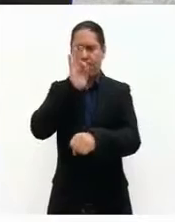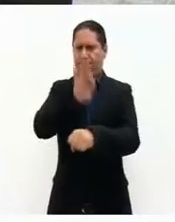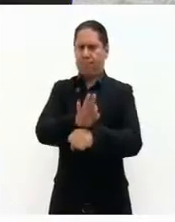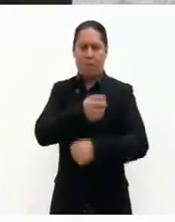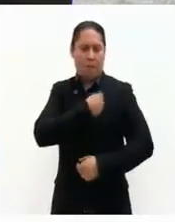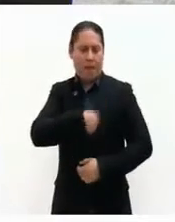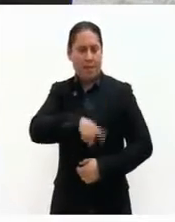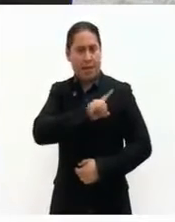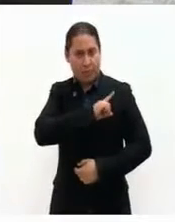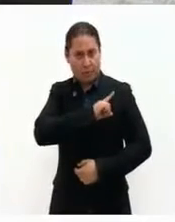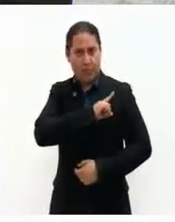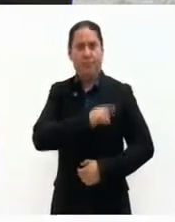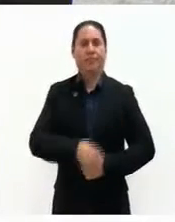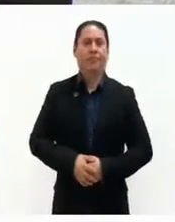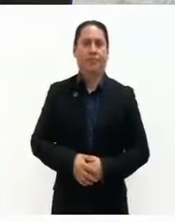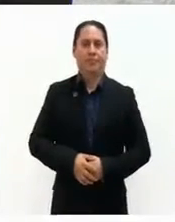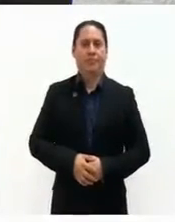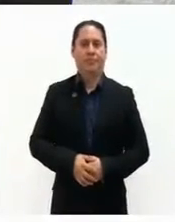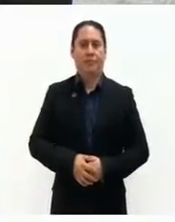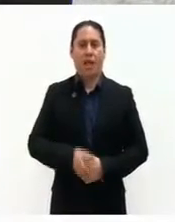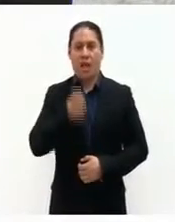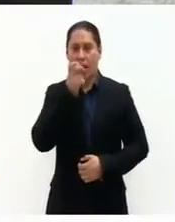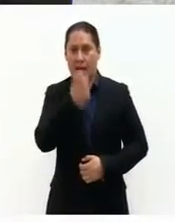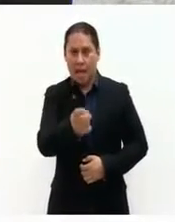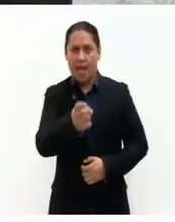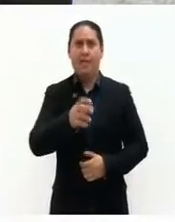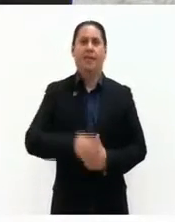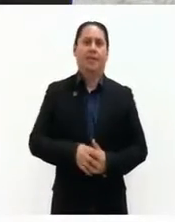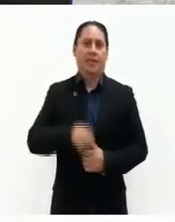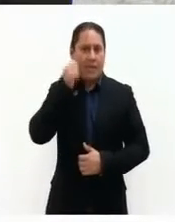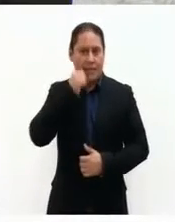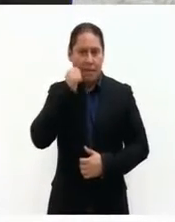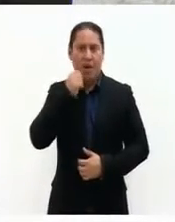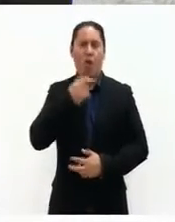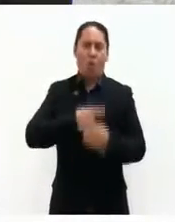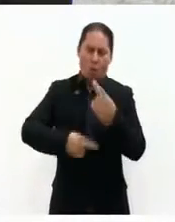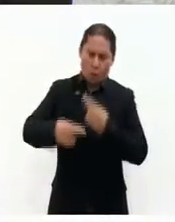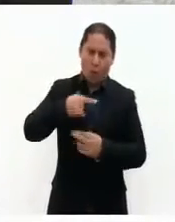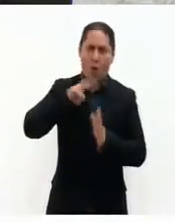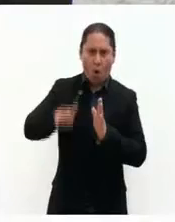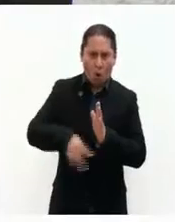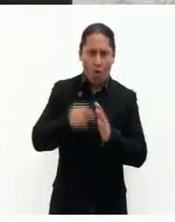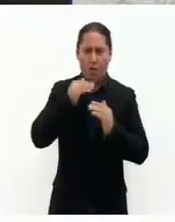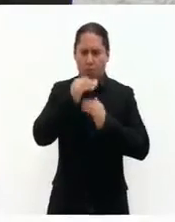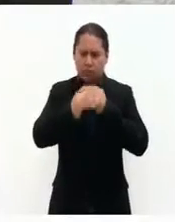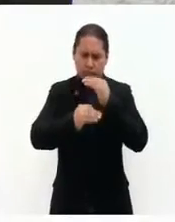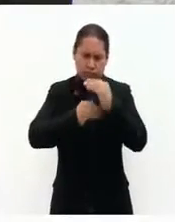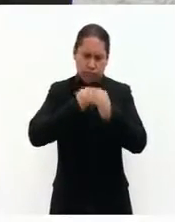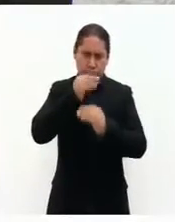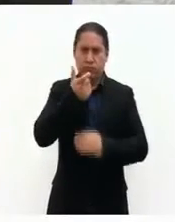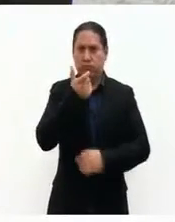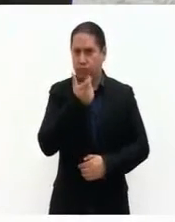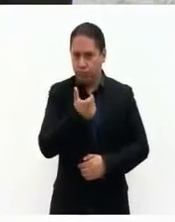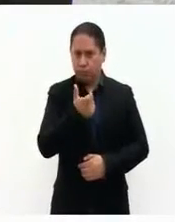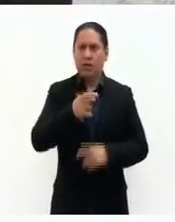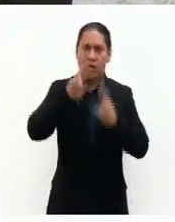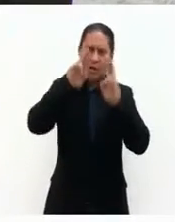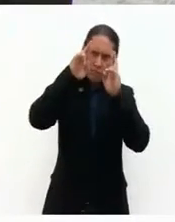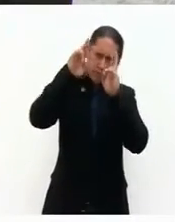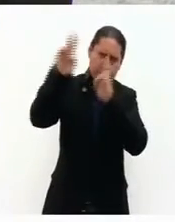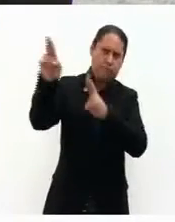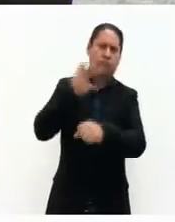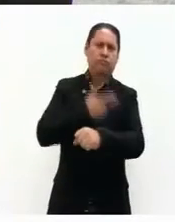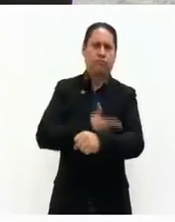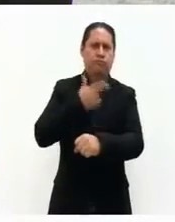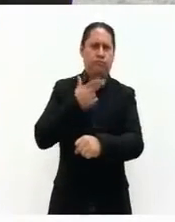preventivos. En este marco de la búsqueda de la reactivación económica, aprovecho para extender mi reconocimiento a la